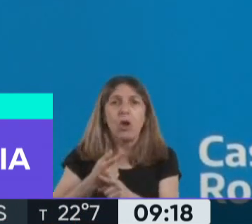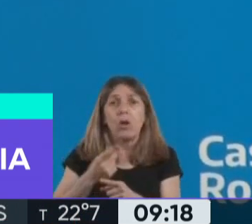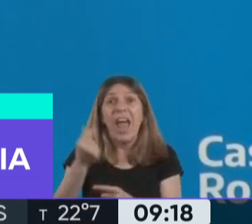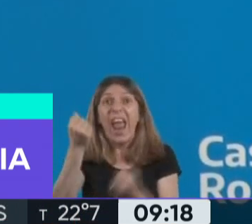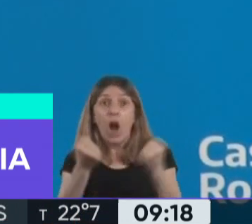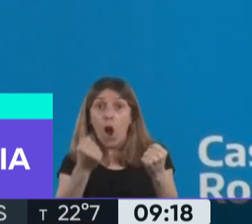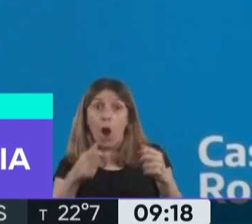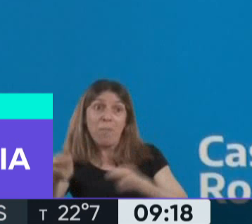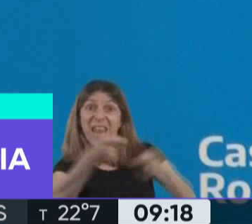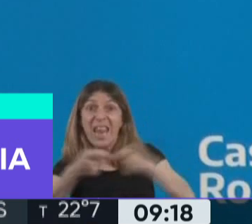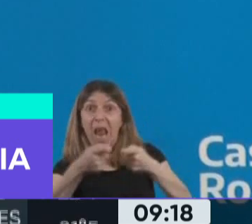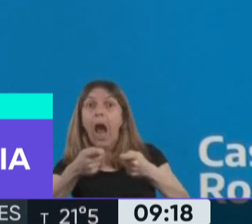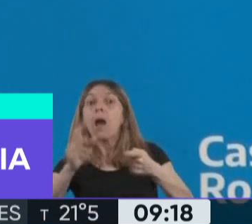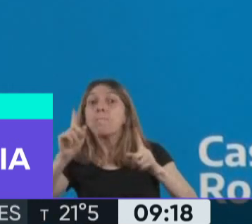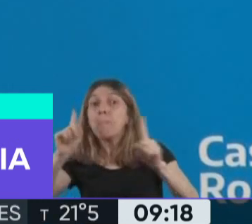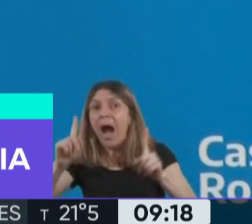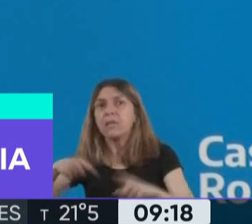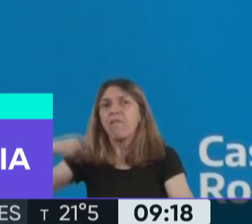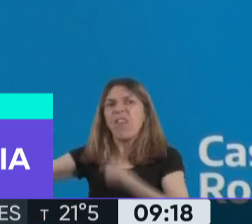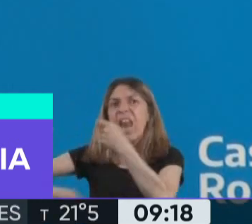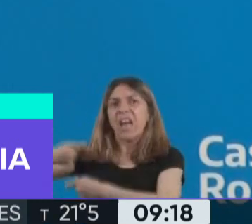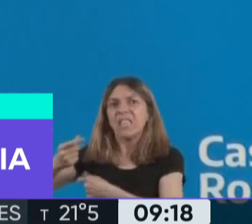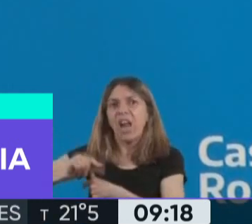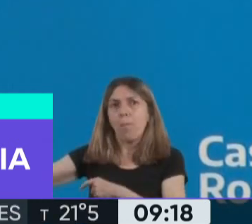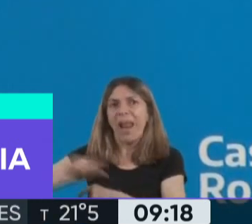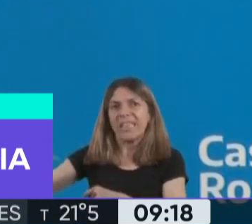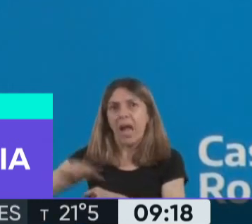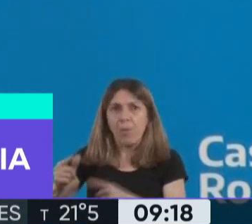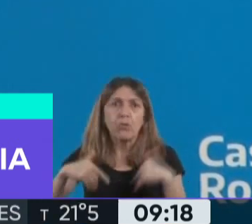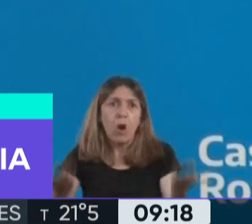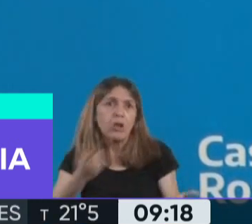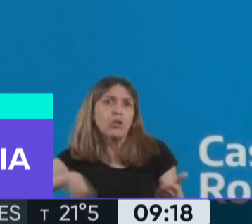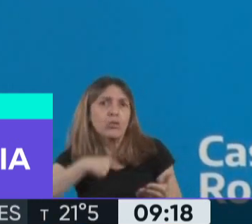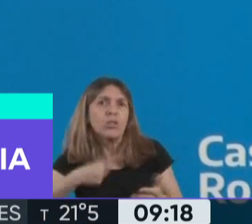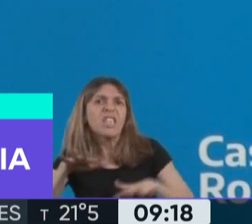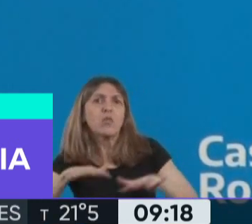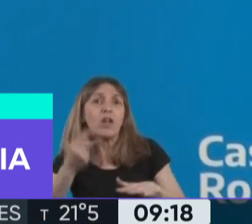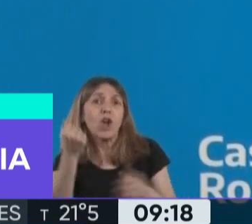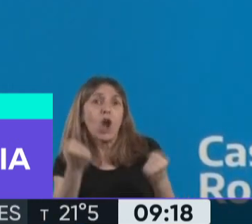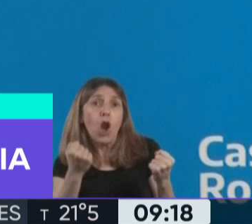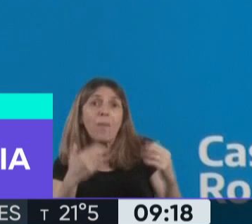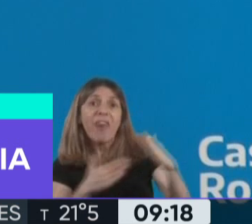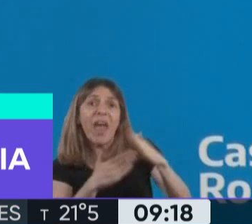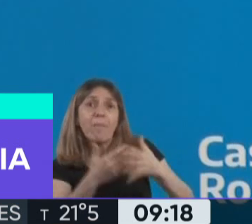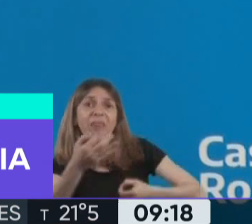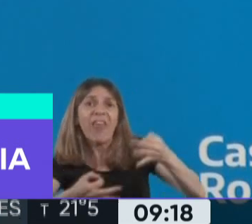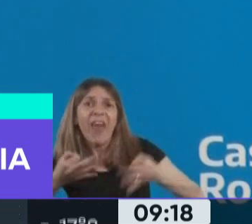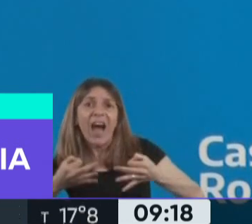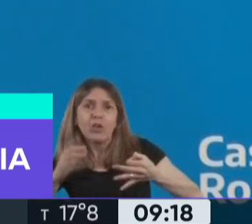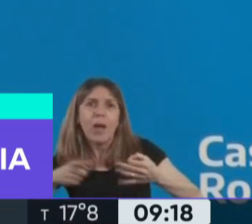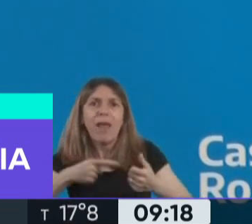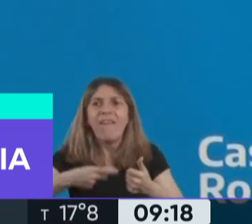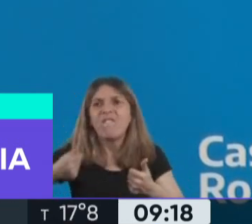y el mundo financiero, ¿no? Y la verdad es que muchas veces nosotros hablamos de cómo está la economía a partir de datos de cómo están las finanzas o cómo